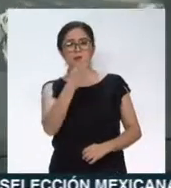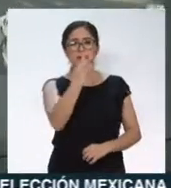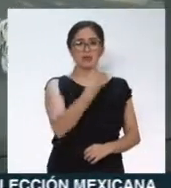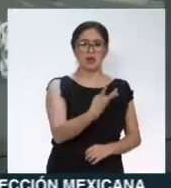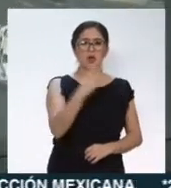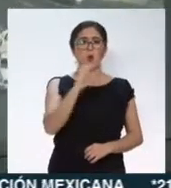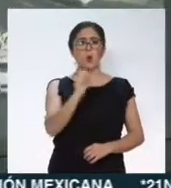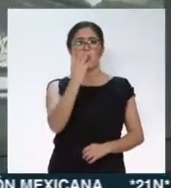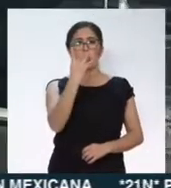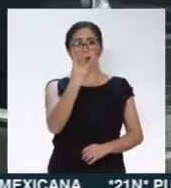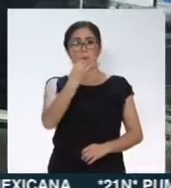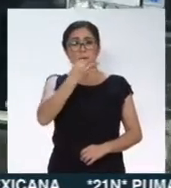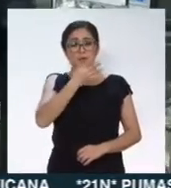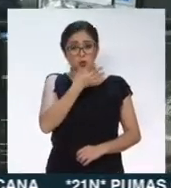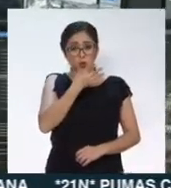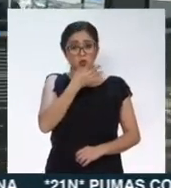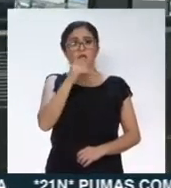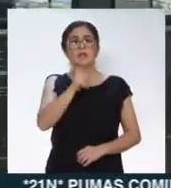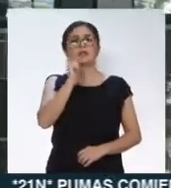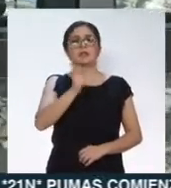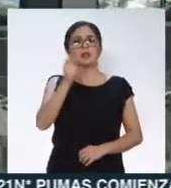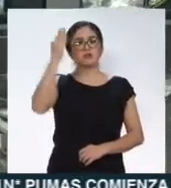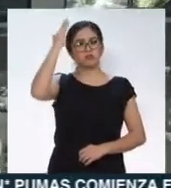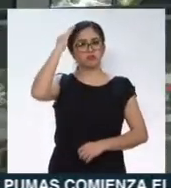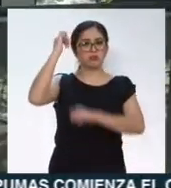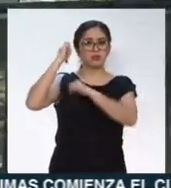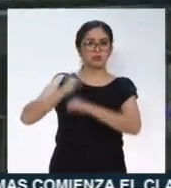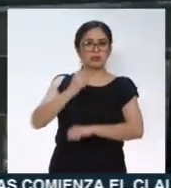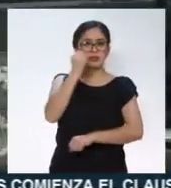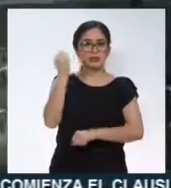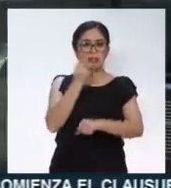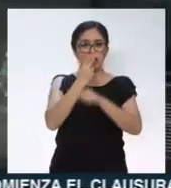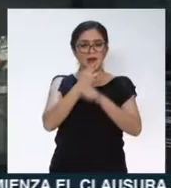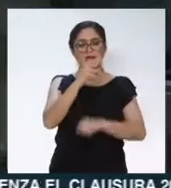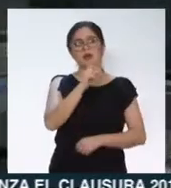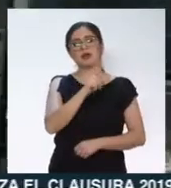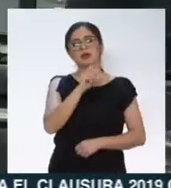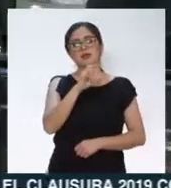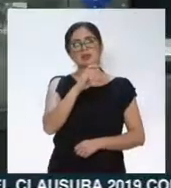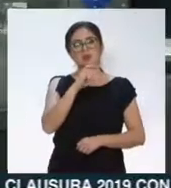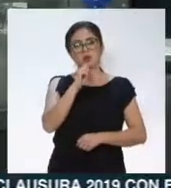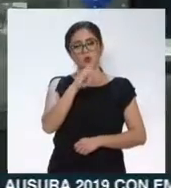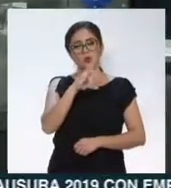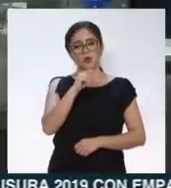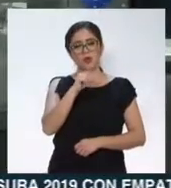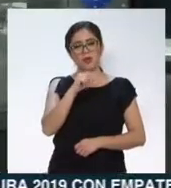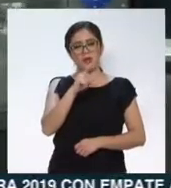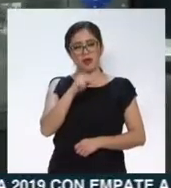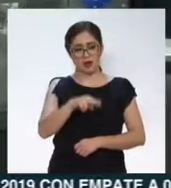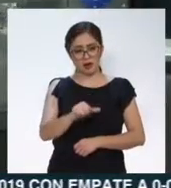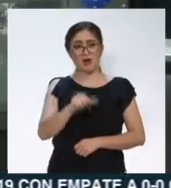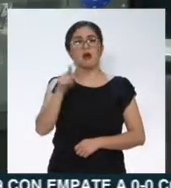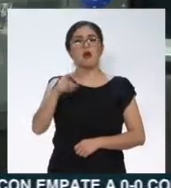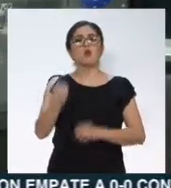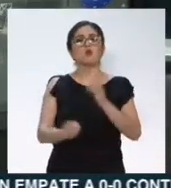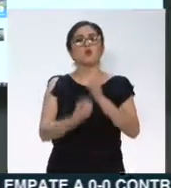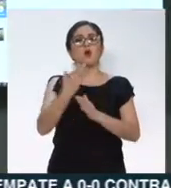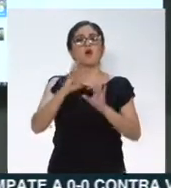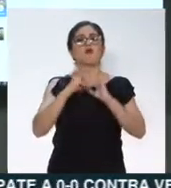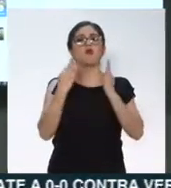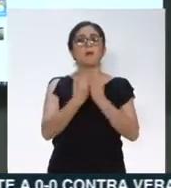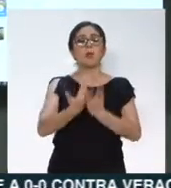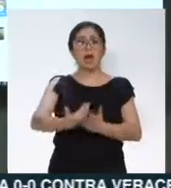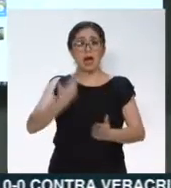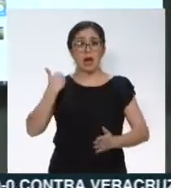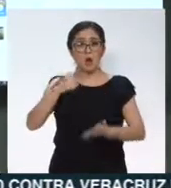4 minutos. Así lo destacó el titular de la Secretaría de Seguridad Ciudadana, Jesús Horta Martínez, al presentar el nuevo esquema de proximidad